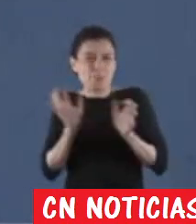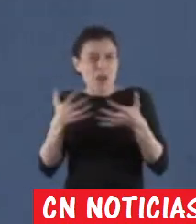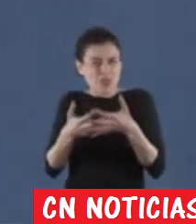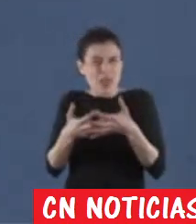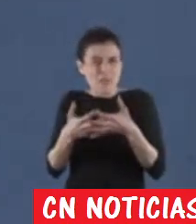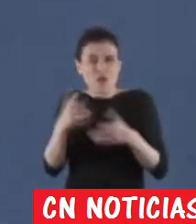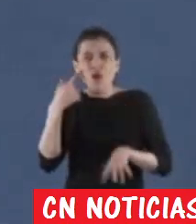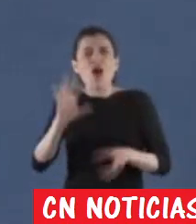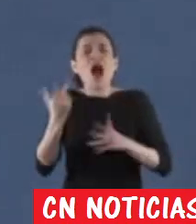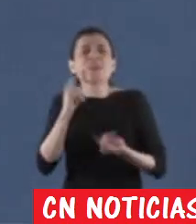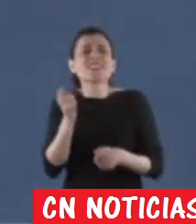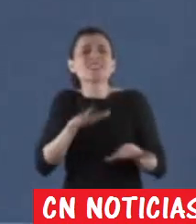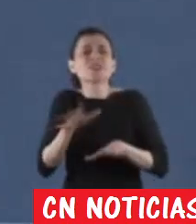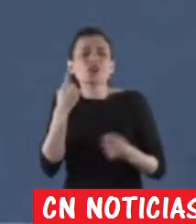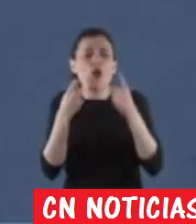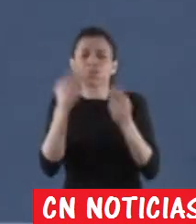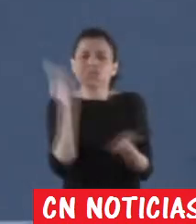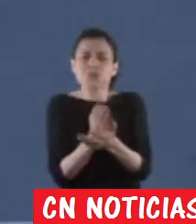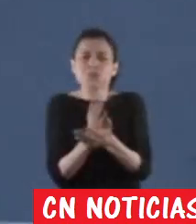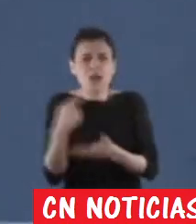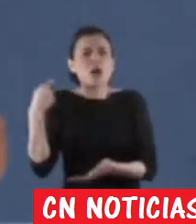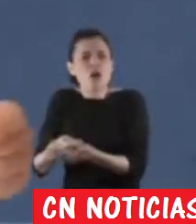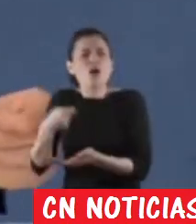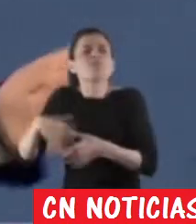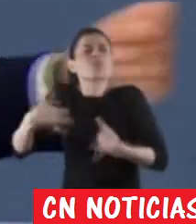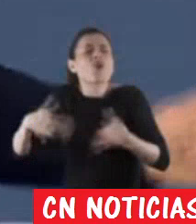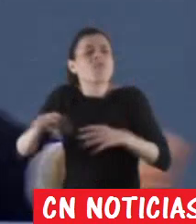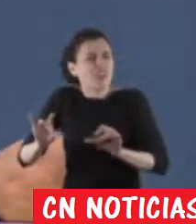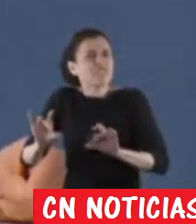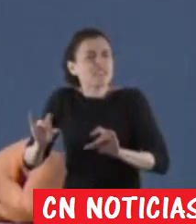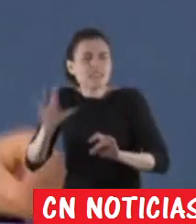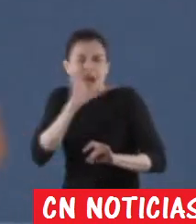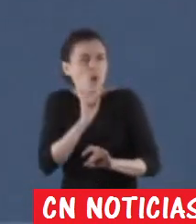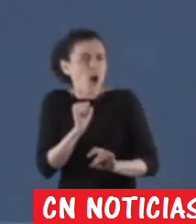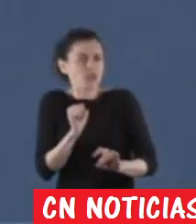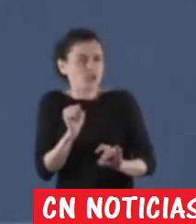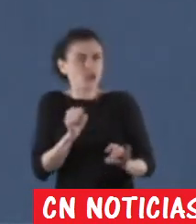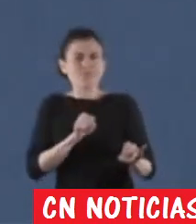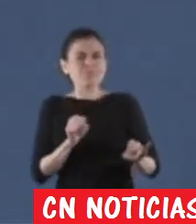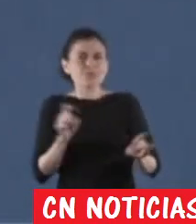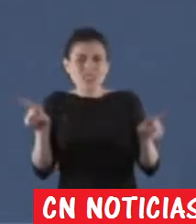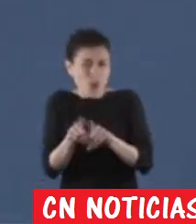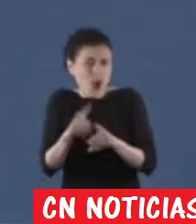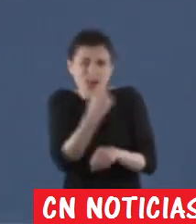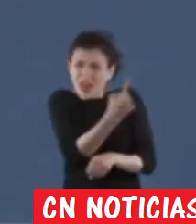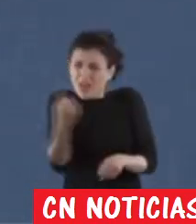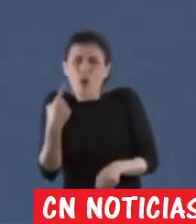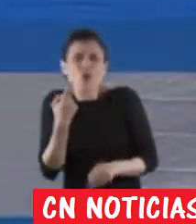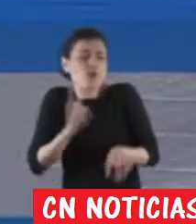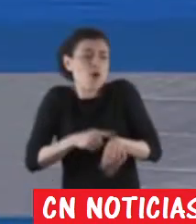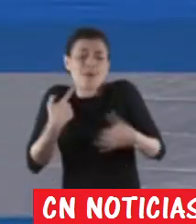pagando costos personales. En cada paso, y lo mismo Axel, y lo mismo Sergio, y quienes han tomado